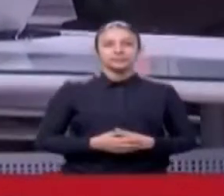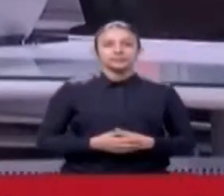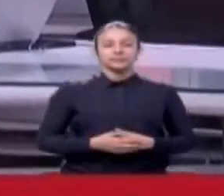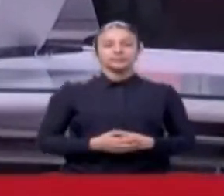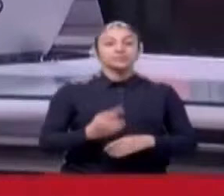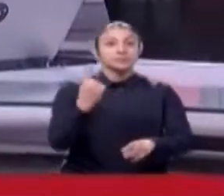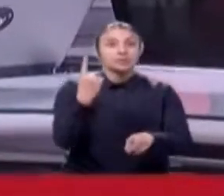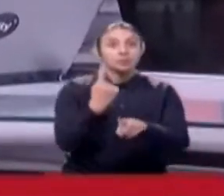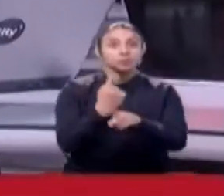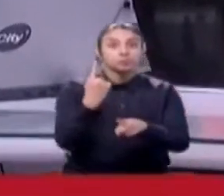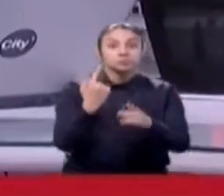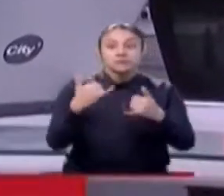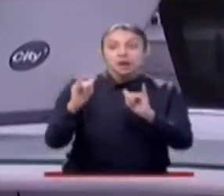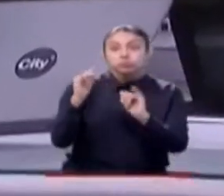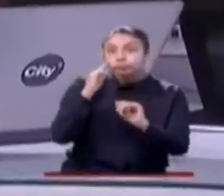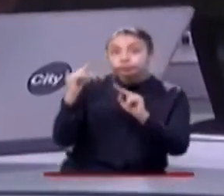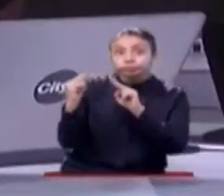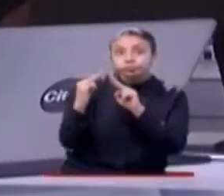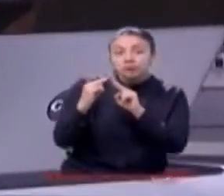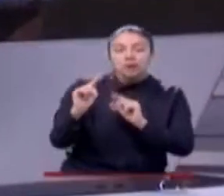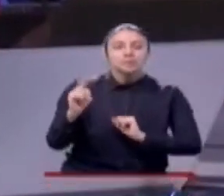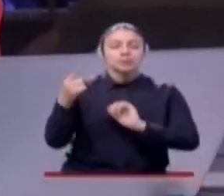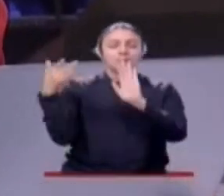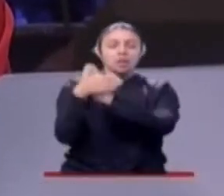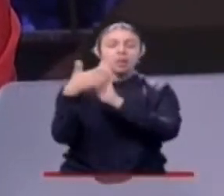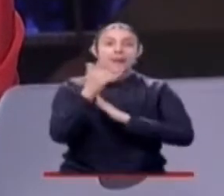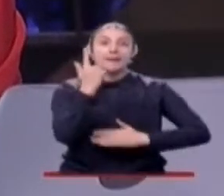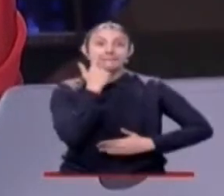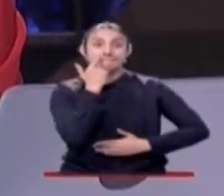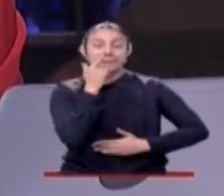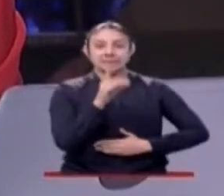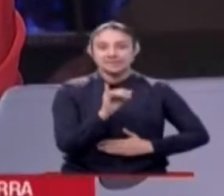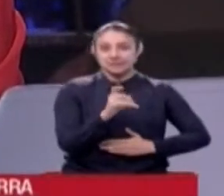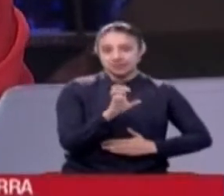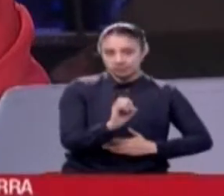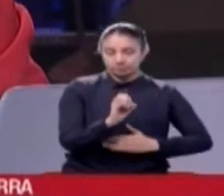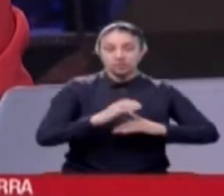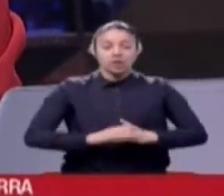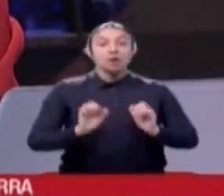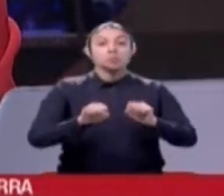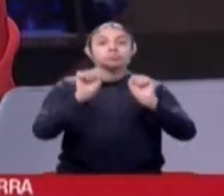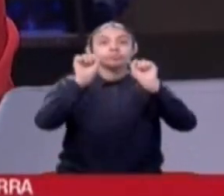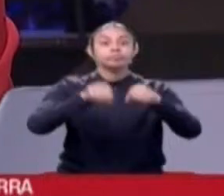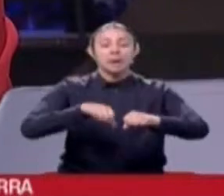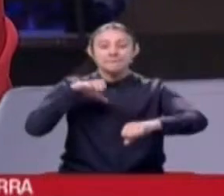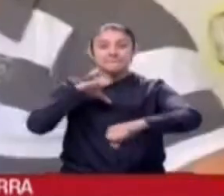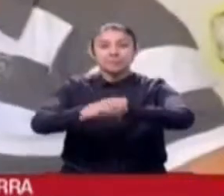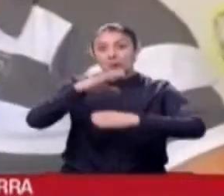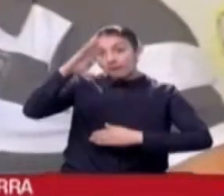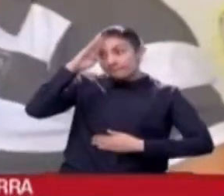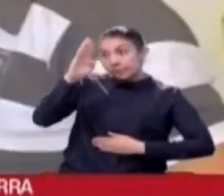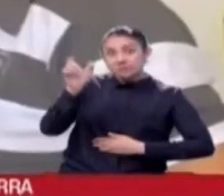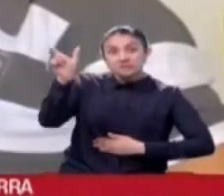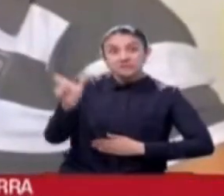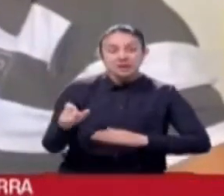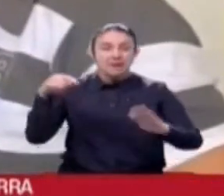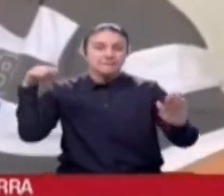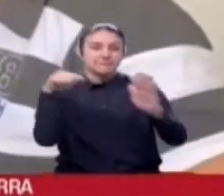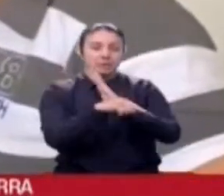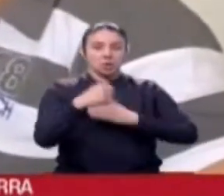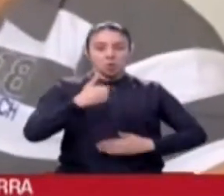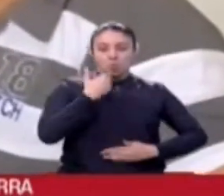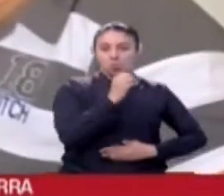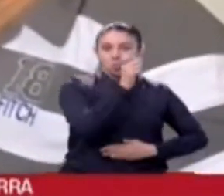Bien, y precisamente se acaba de conocer la primera reacción del padre de Diego Felipe Becerra luego de que se confirmara la captura del policía que asesinó al